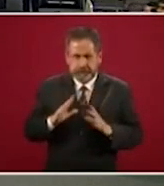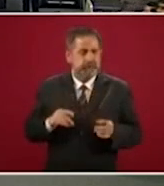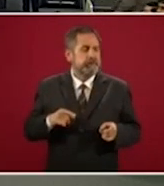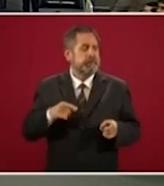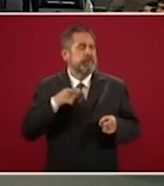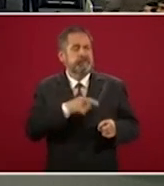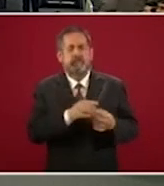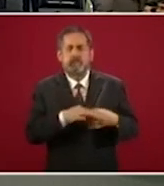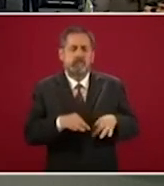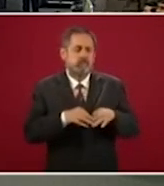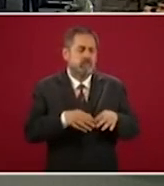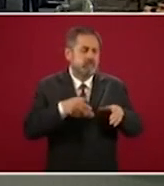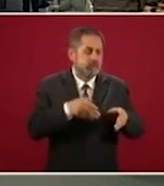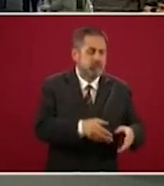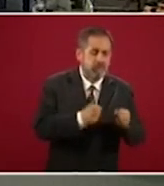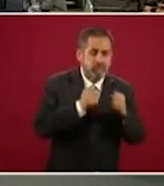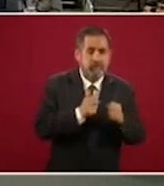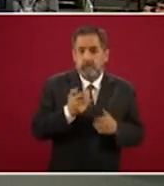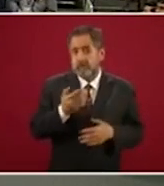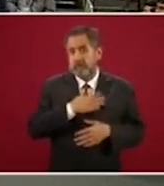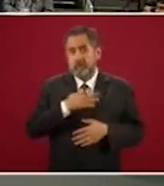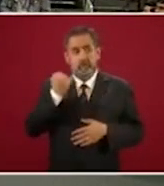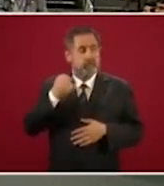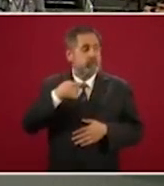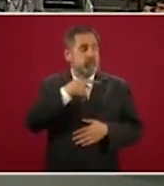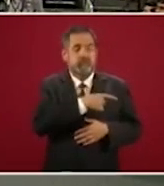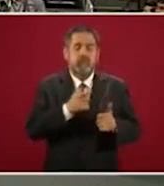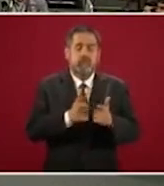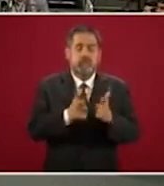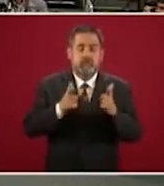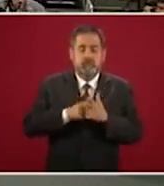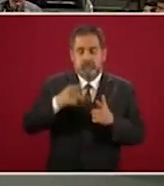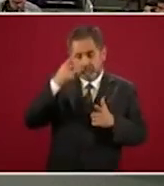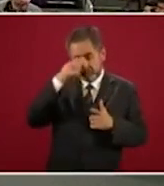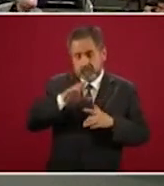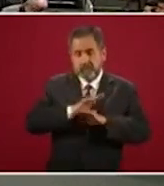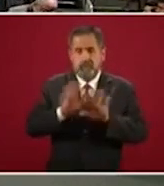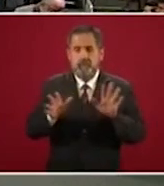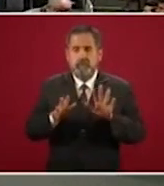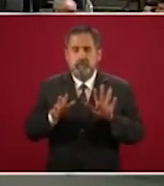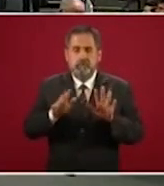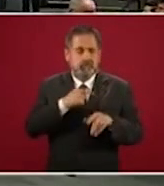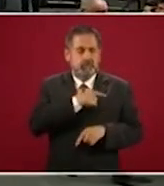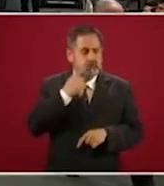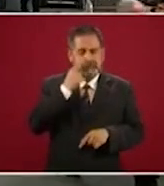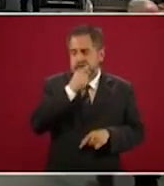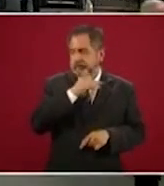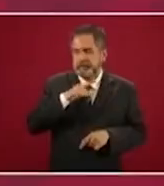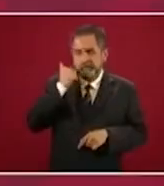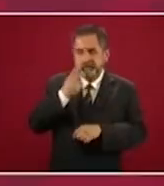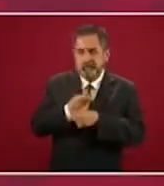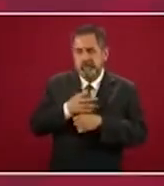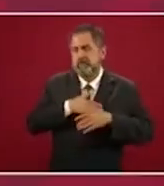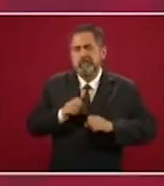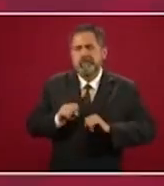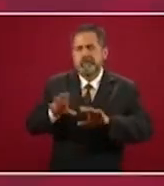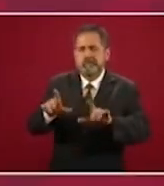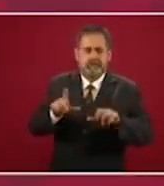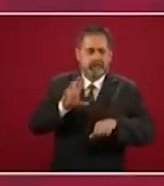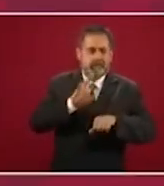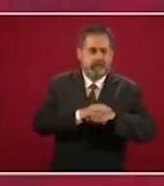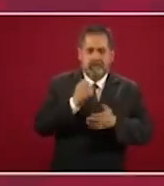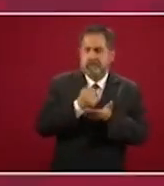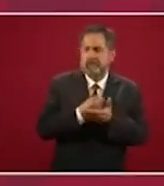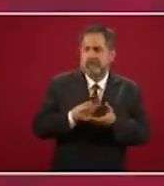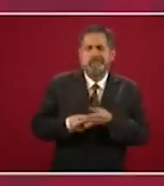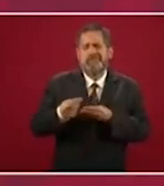una buena noticia el hecho de que la empresa Grupo México, digamos, voluntariamente regrese la concesión al